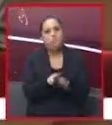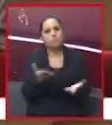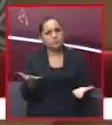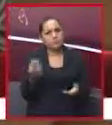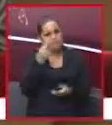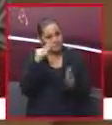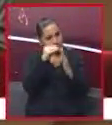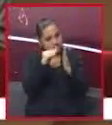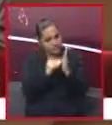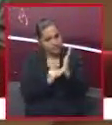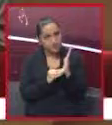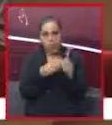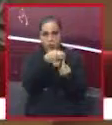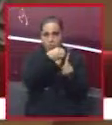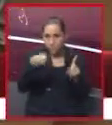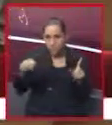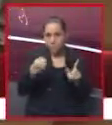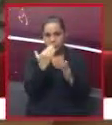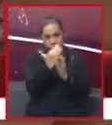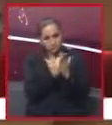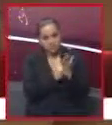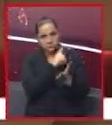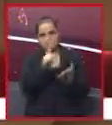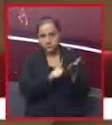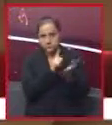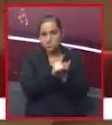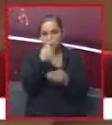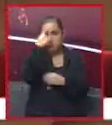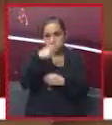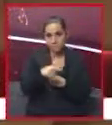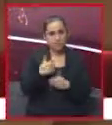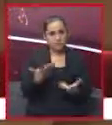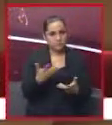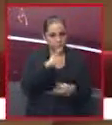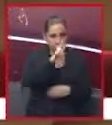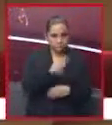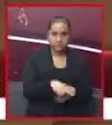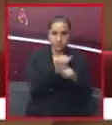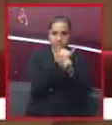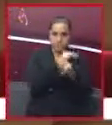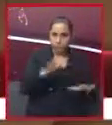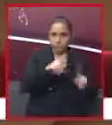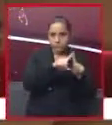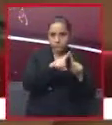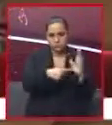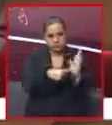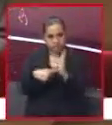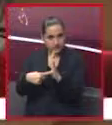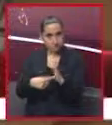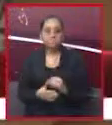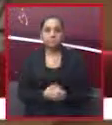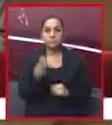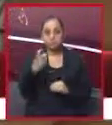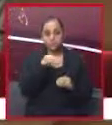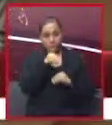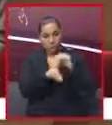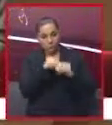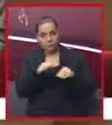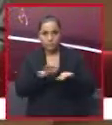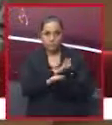organizacionales y jurídicas para hacer asequible la plena rendición de cuentas. Con las reformas y adiciones que se ponen